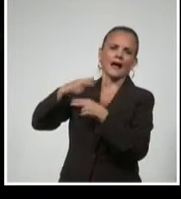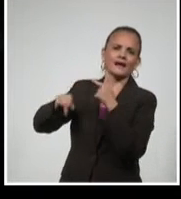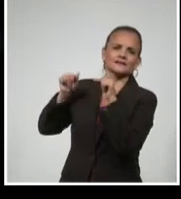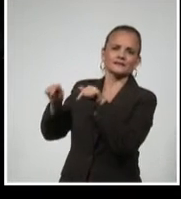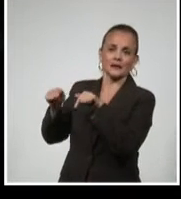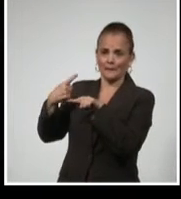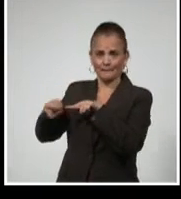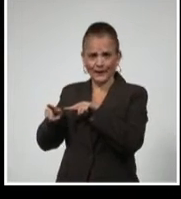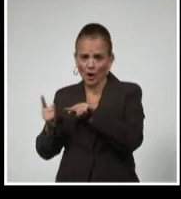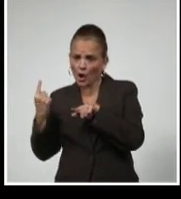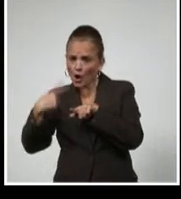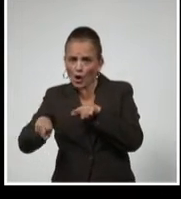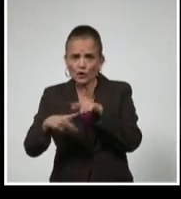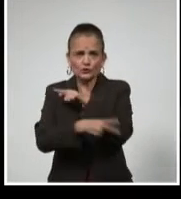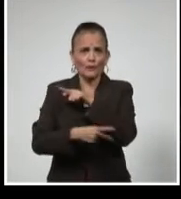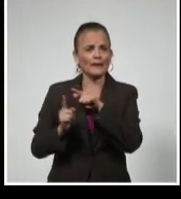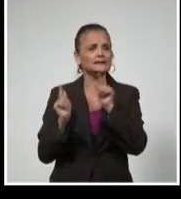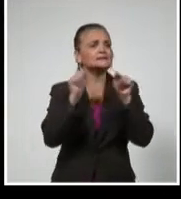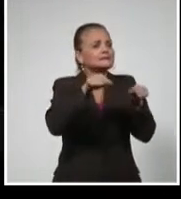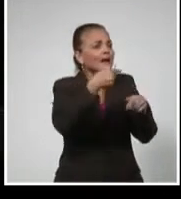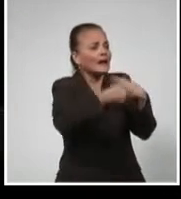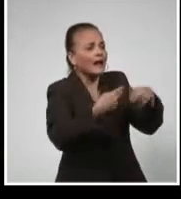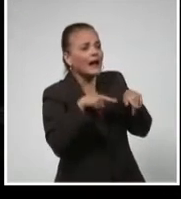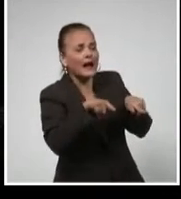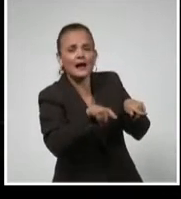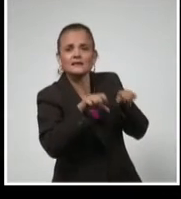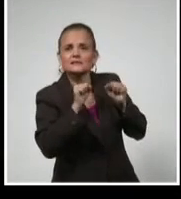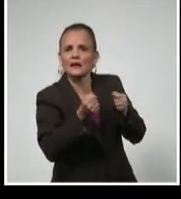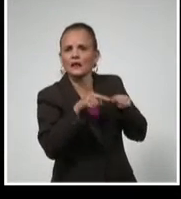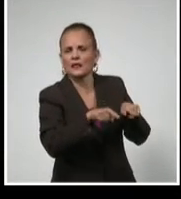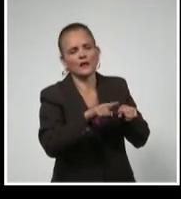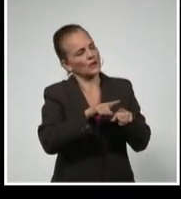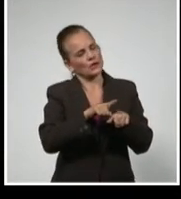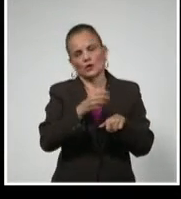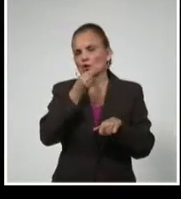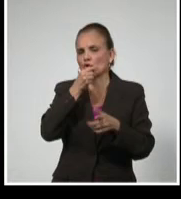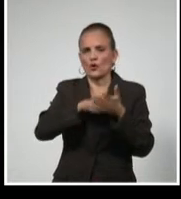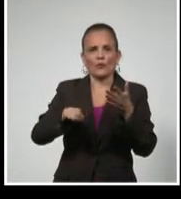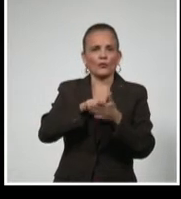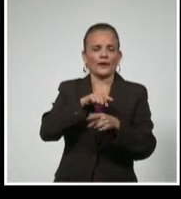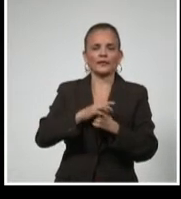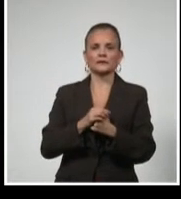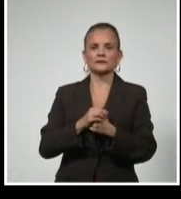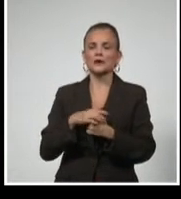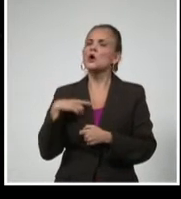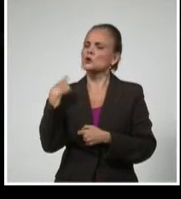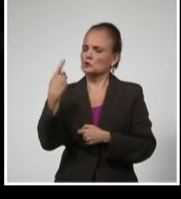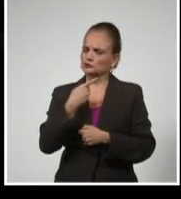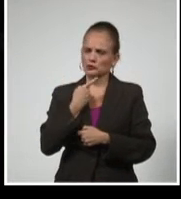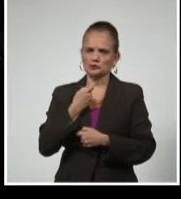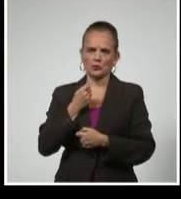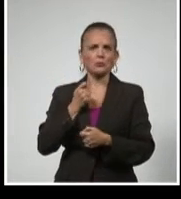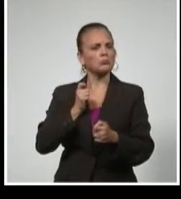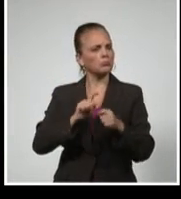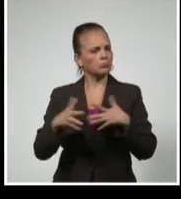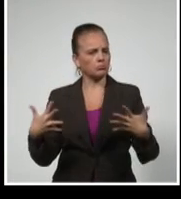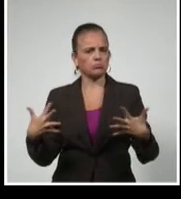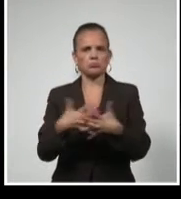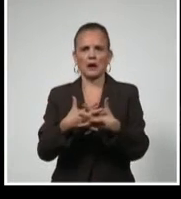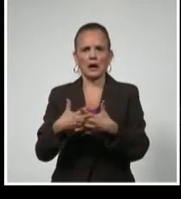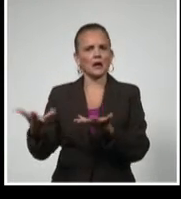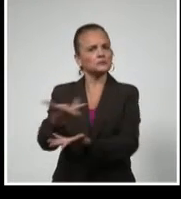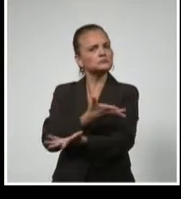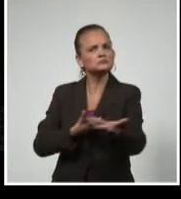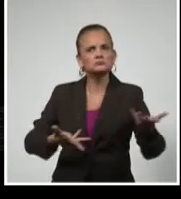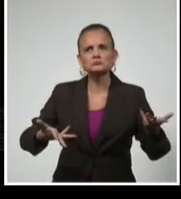aplicarla a los demás países de la comunidad internacional. Nosotros tenemos unos intercambios de 2.600 millones de euros en el año